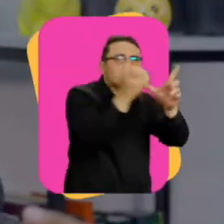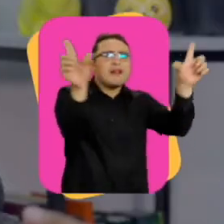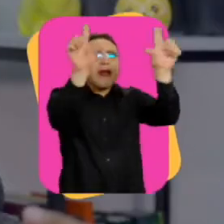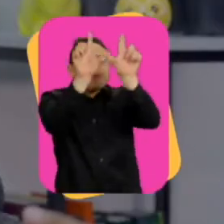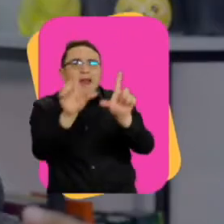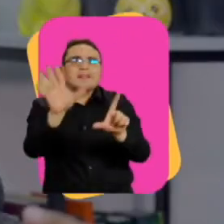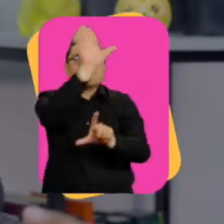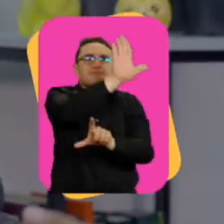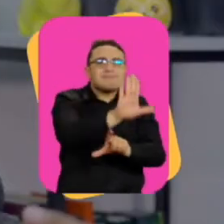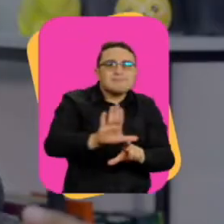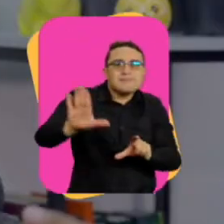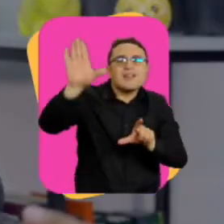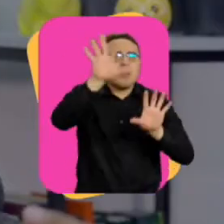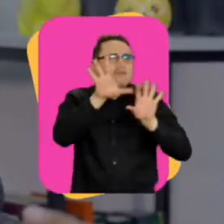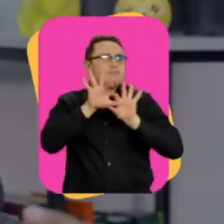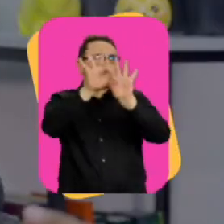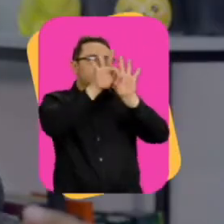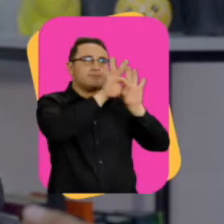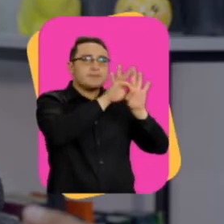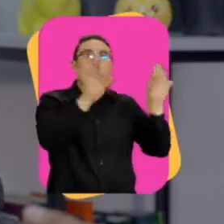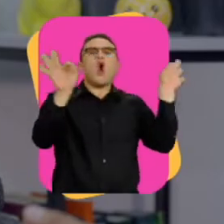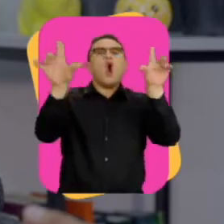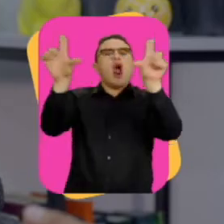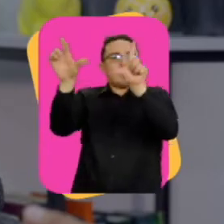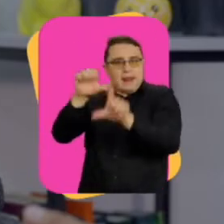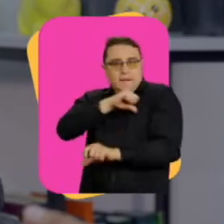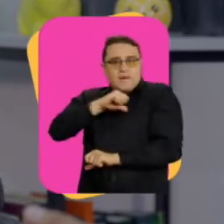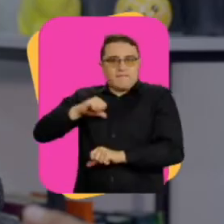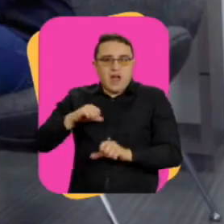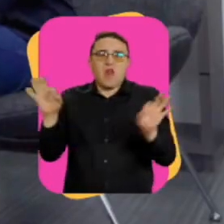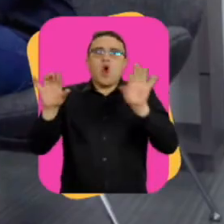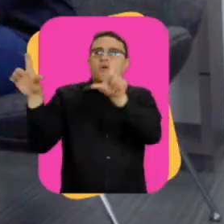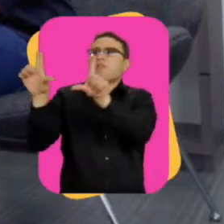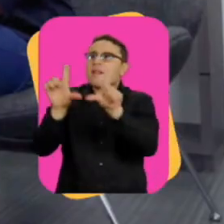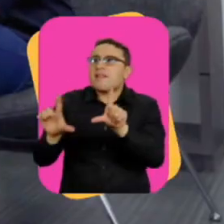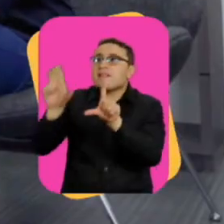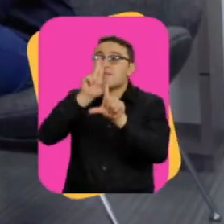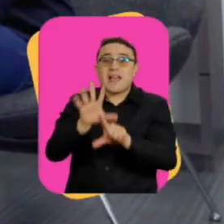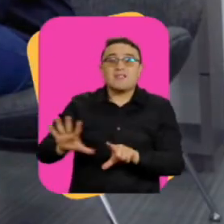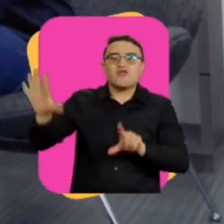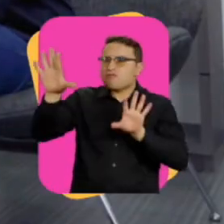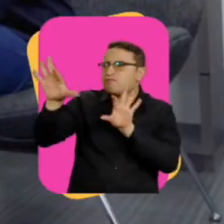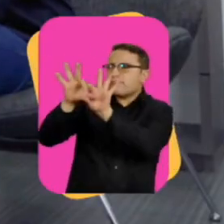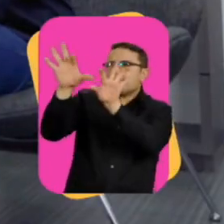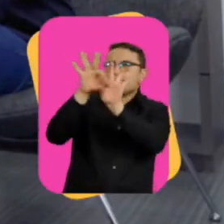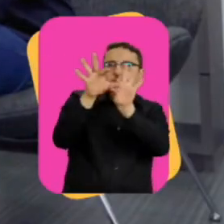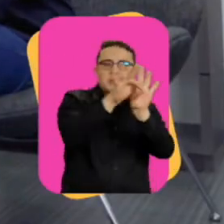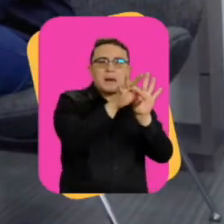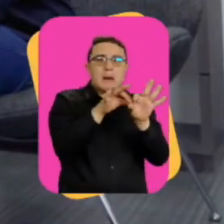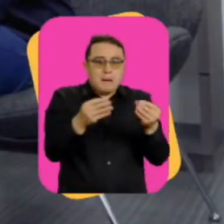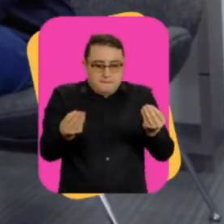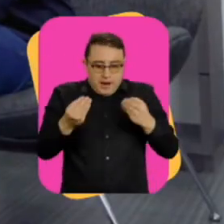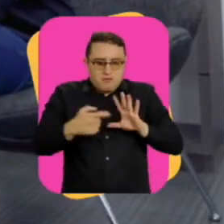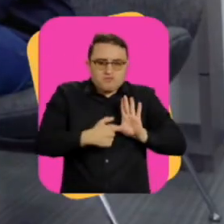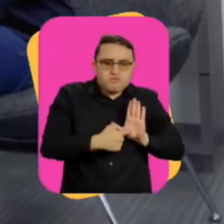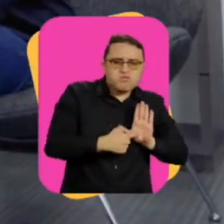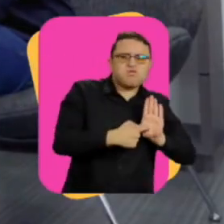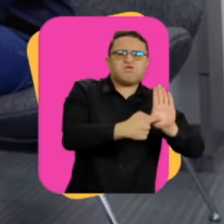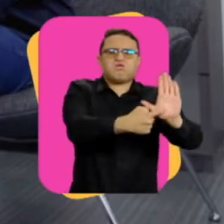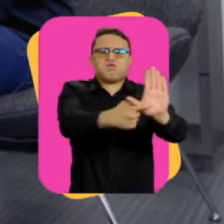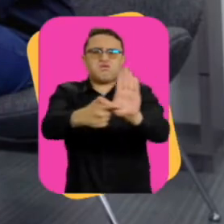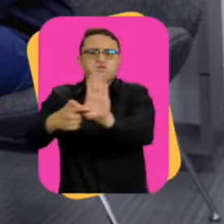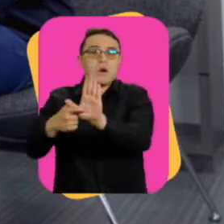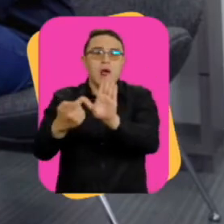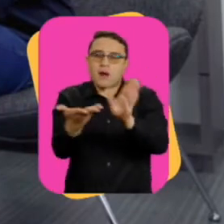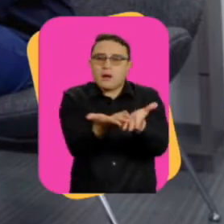canales regionales, privados o incluso del orden nacional, pudiéramos llevar a las diferentes audiencias lo que en ese